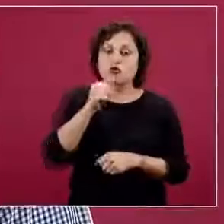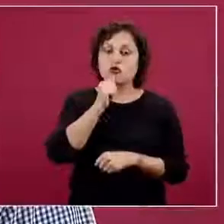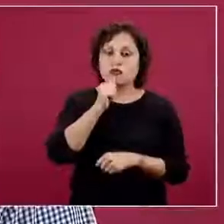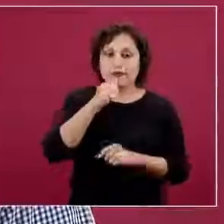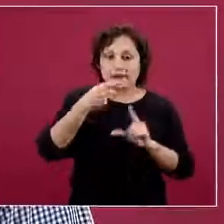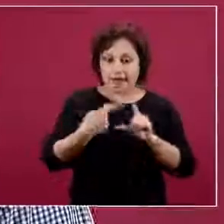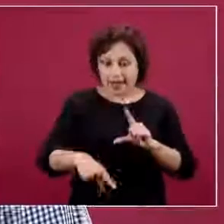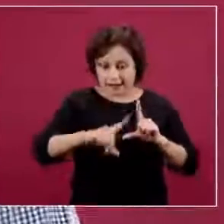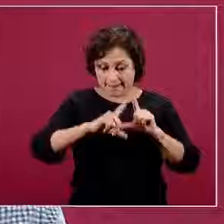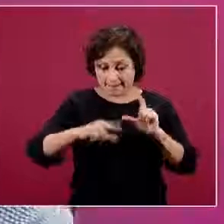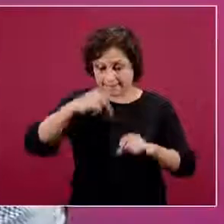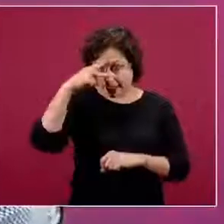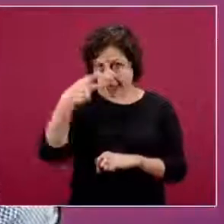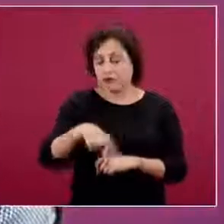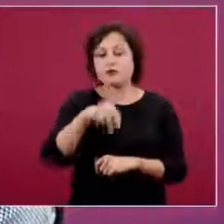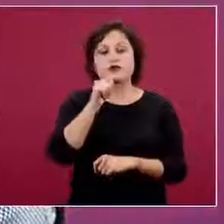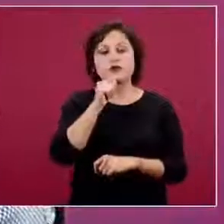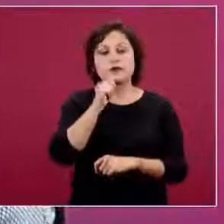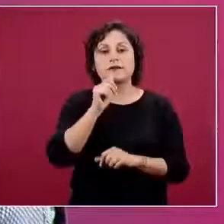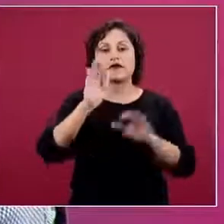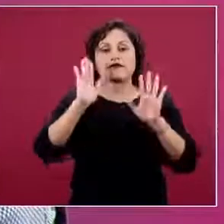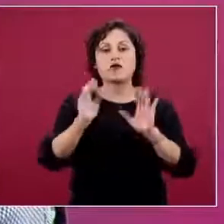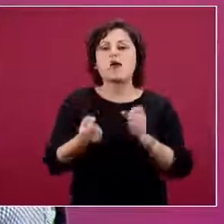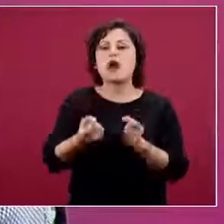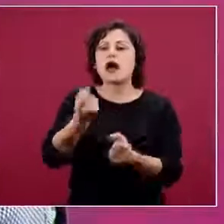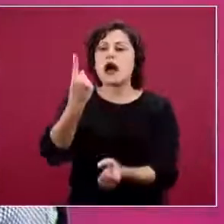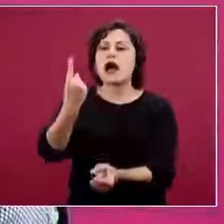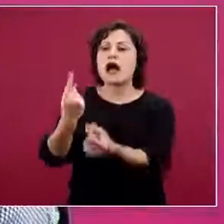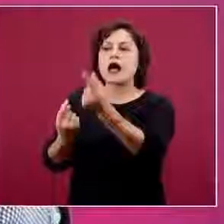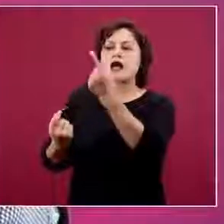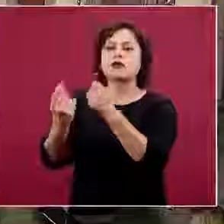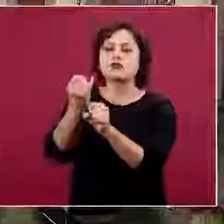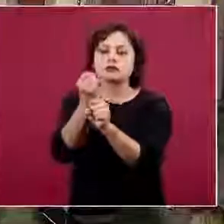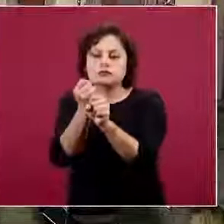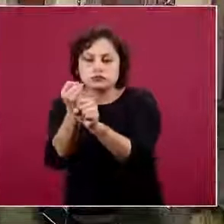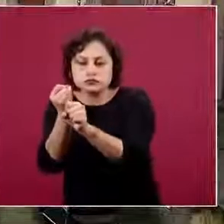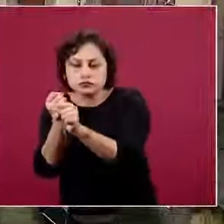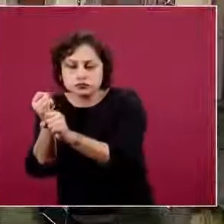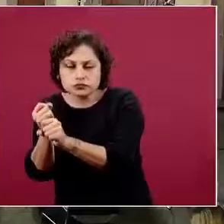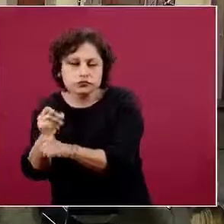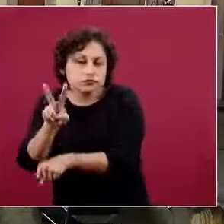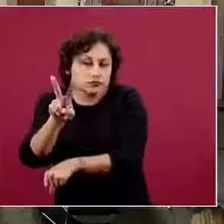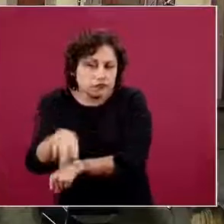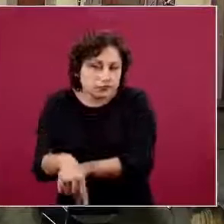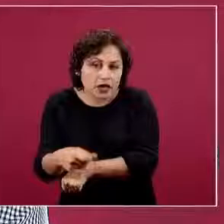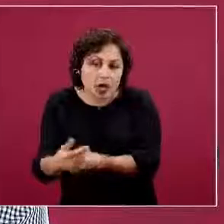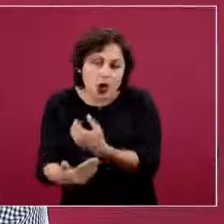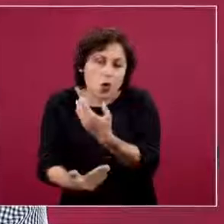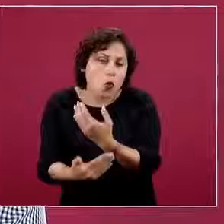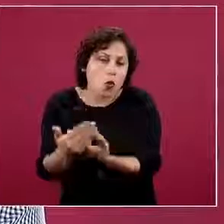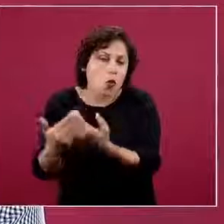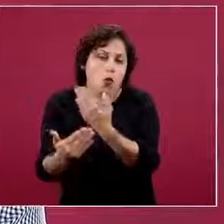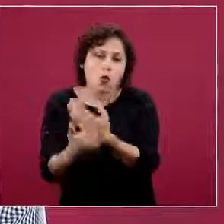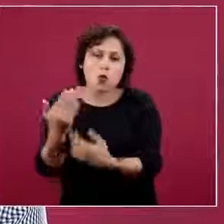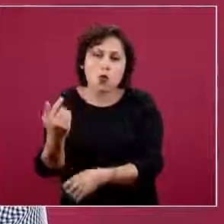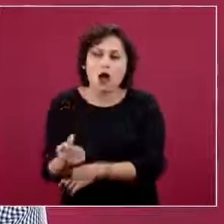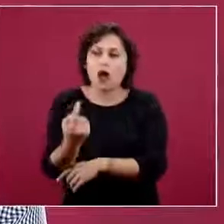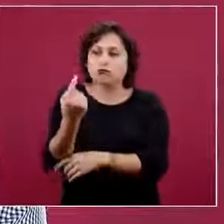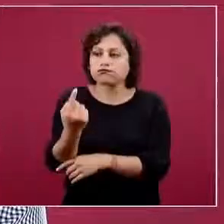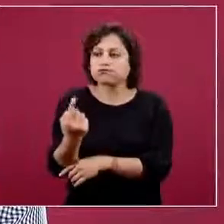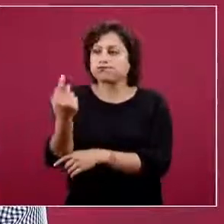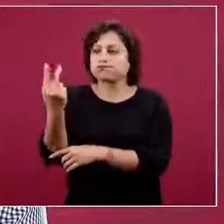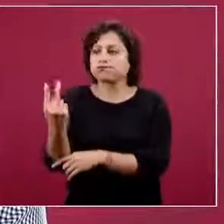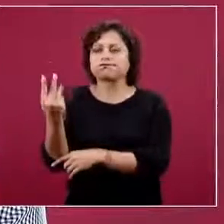hay algunas pocas publicaciones de casos contados prácticamente con los dedos de las manos a